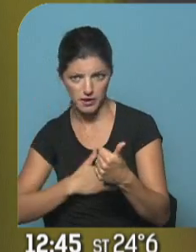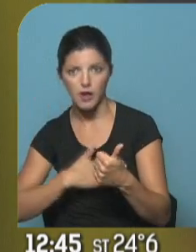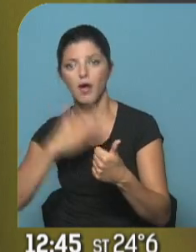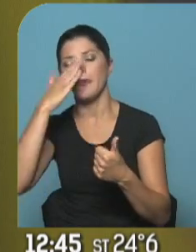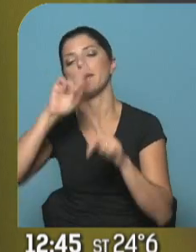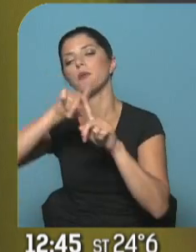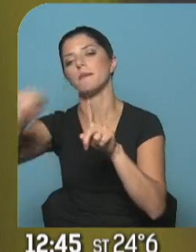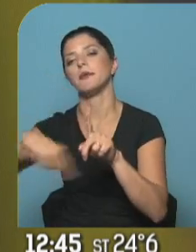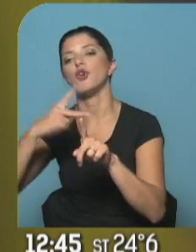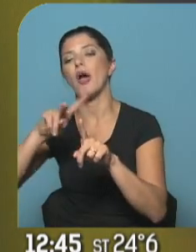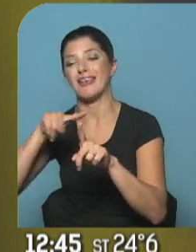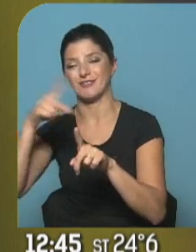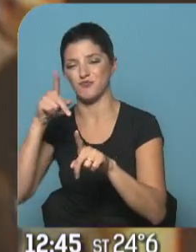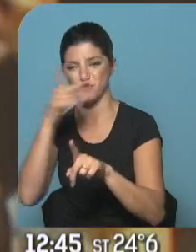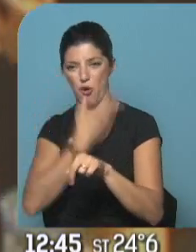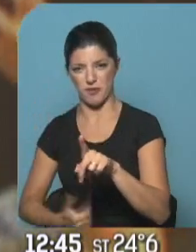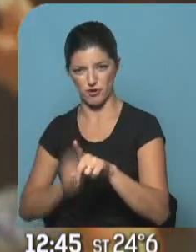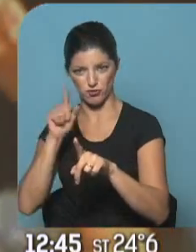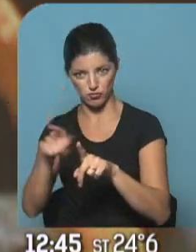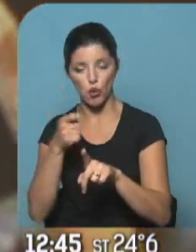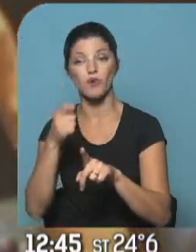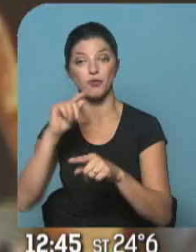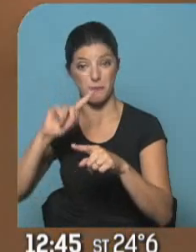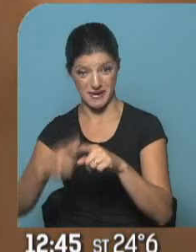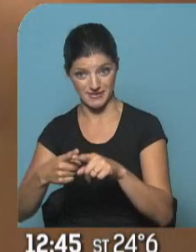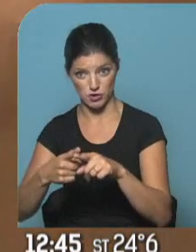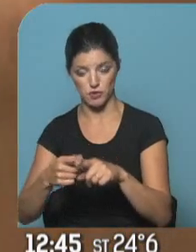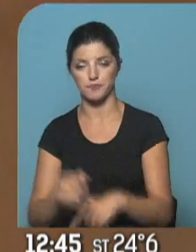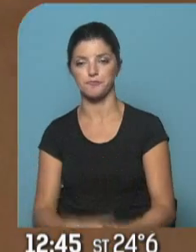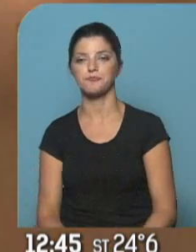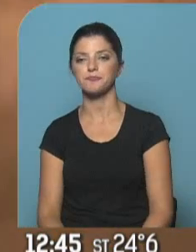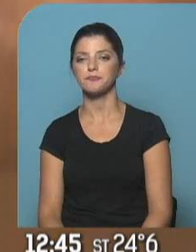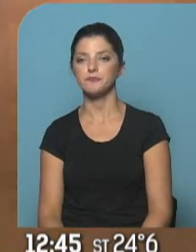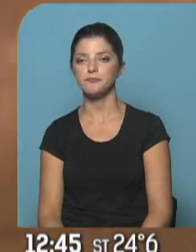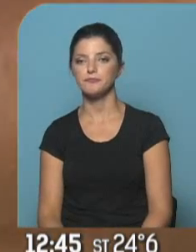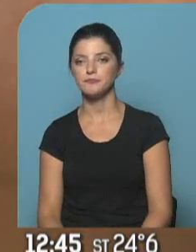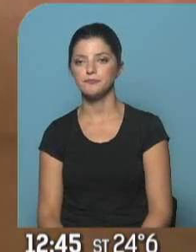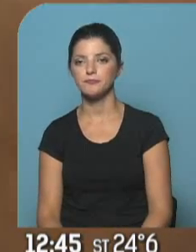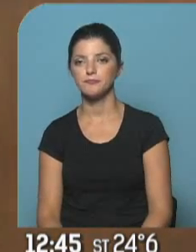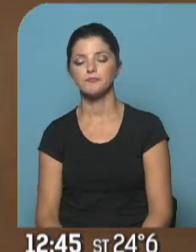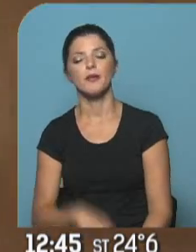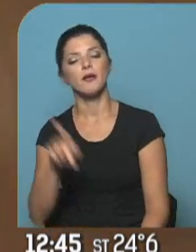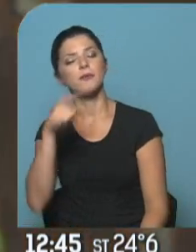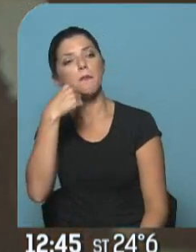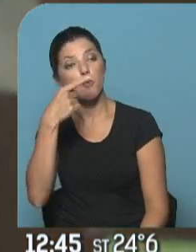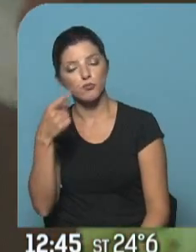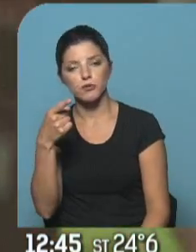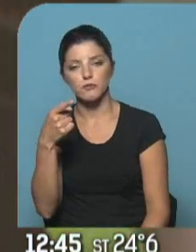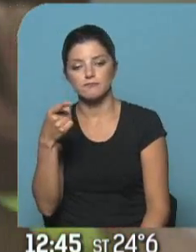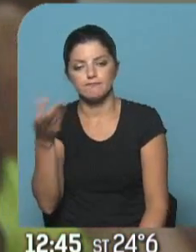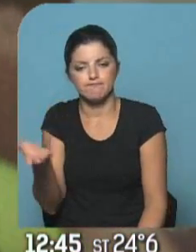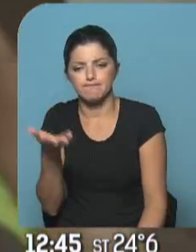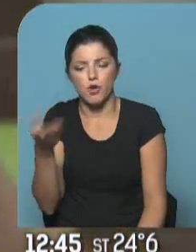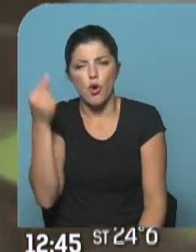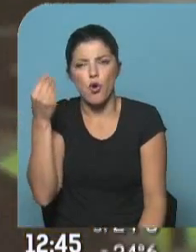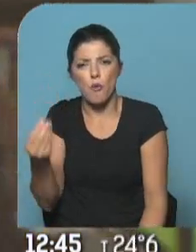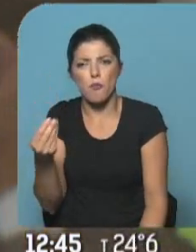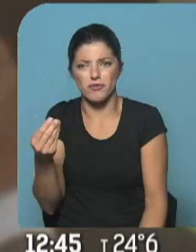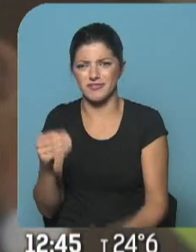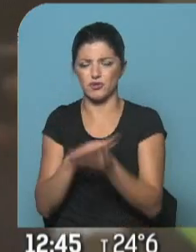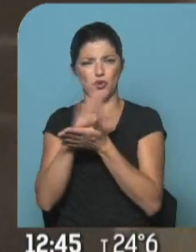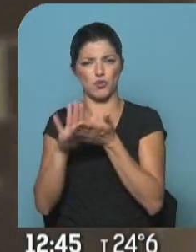en el segundo mandato de Dilma. Digamos. Sí, efectivamente. Ahora hablábamos entonces de Alianza País, Natalia, y estábamos viendo cómo puede ser que lo termine de resolver,